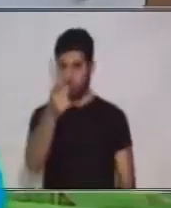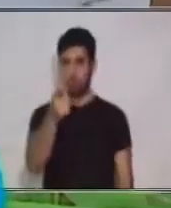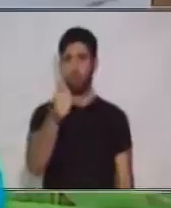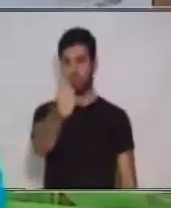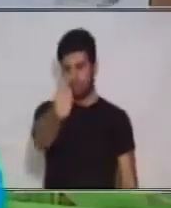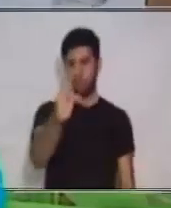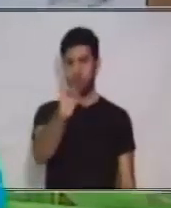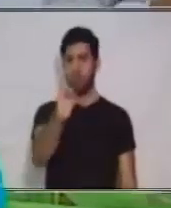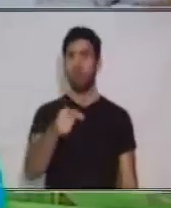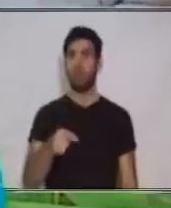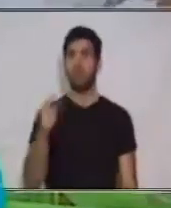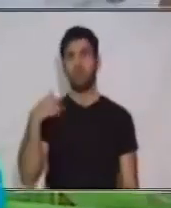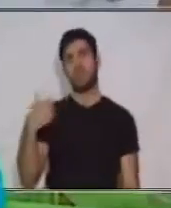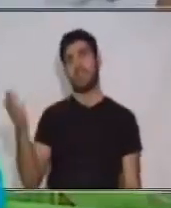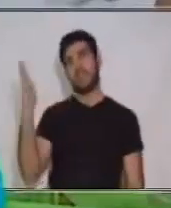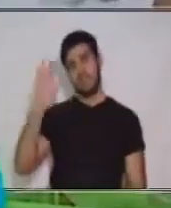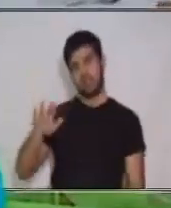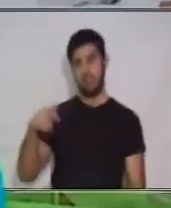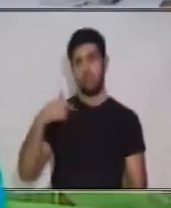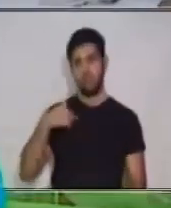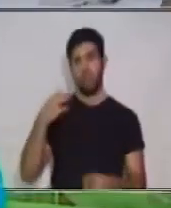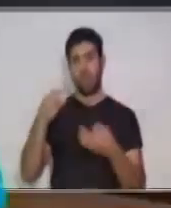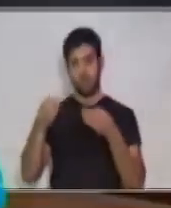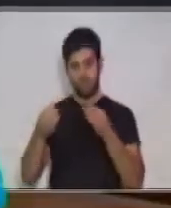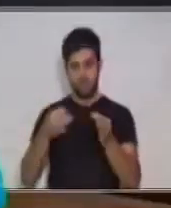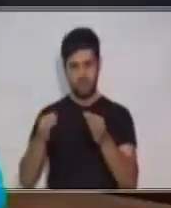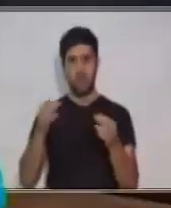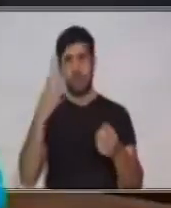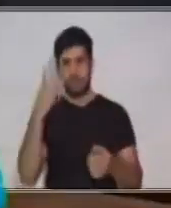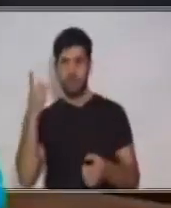si está correcto. Muy bien.